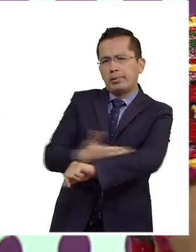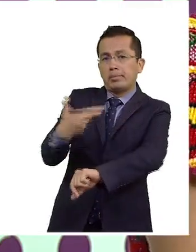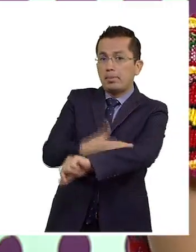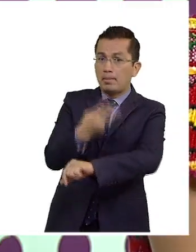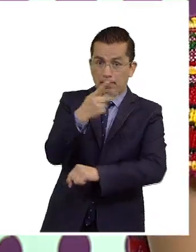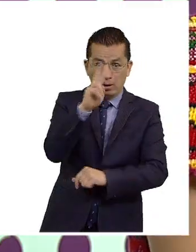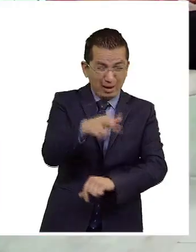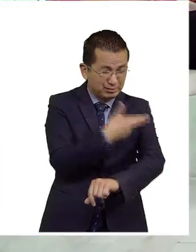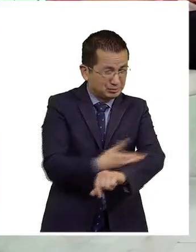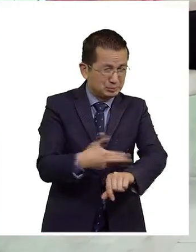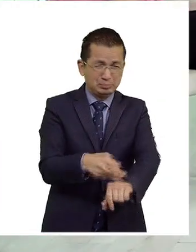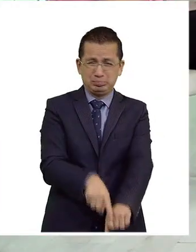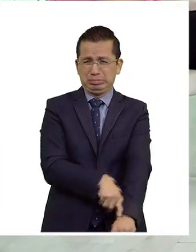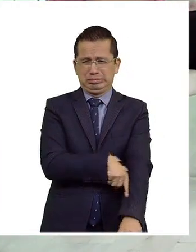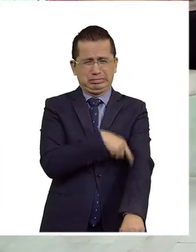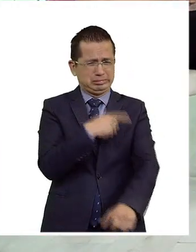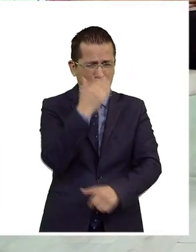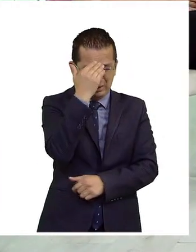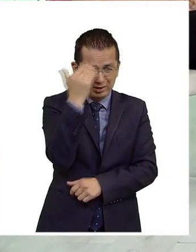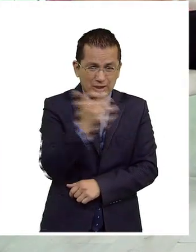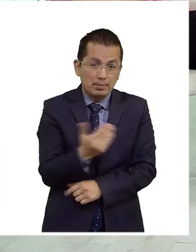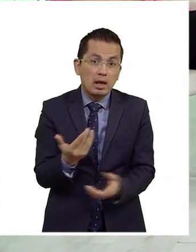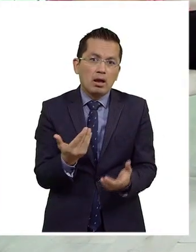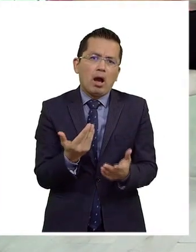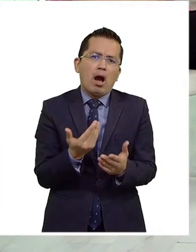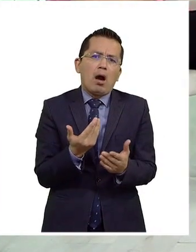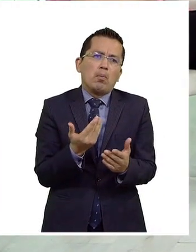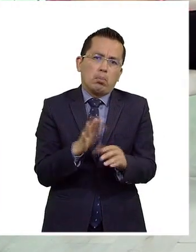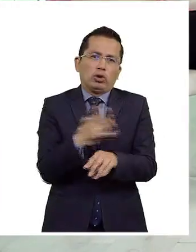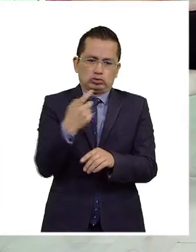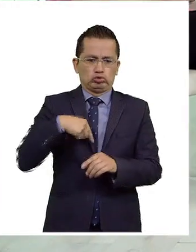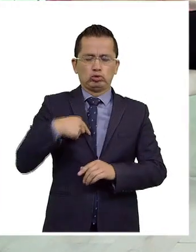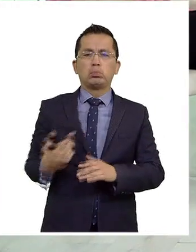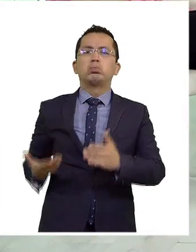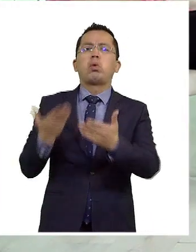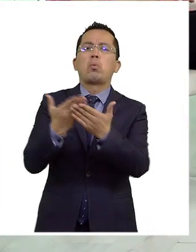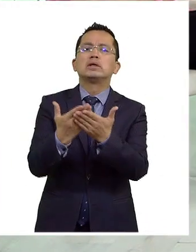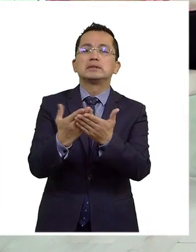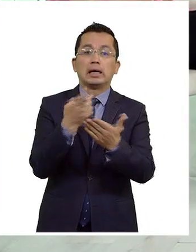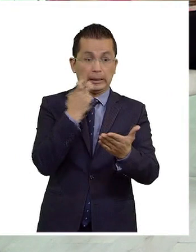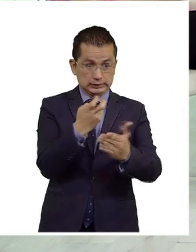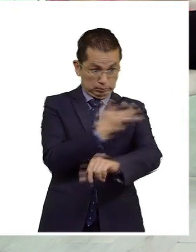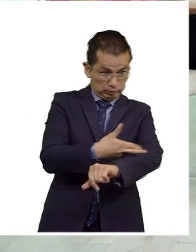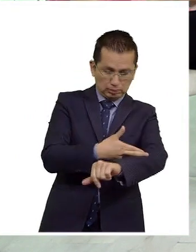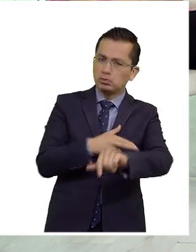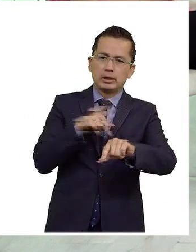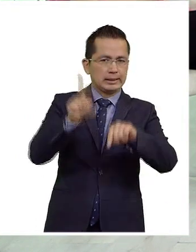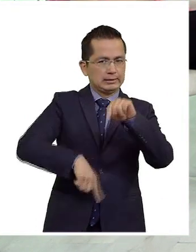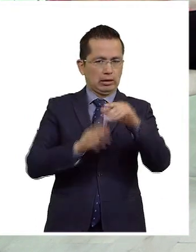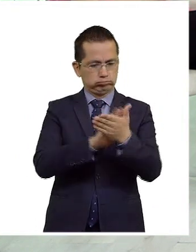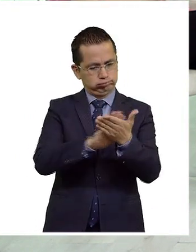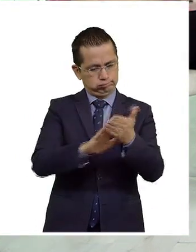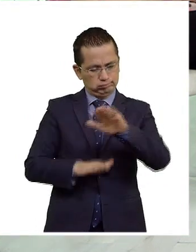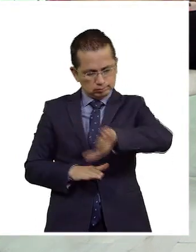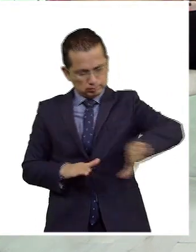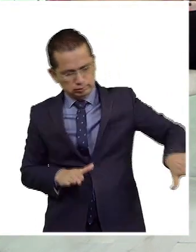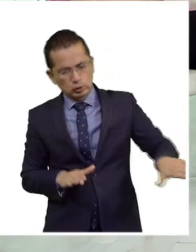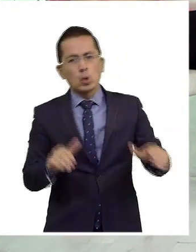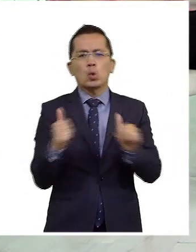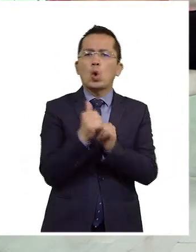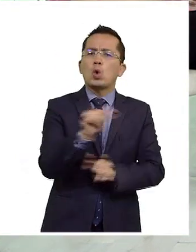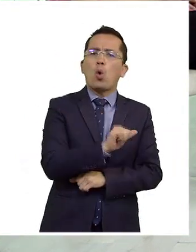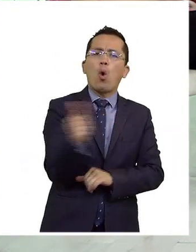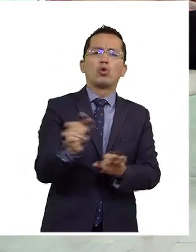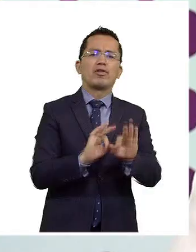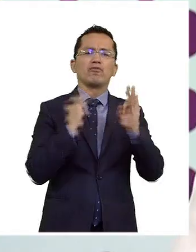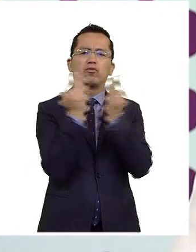Entonces, la propuesta es que ese procedimiento no exista y que exista la vía administrativa como para